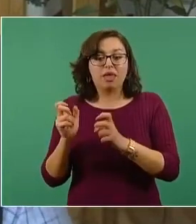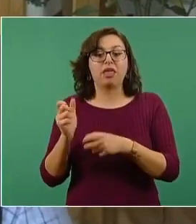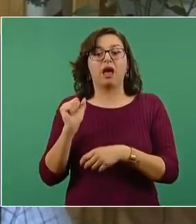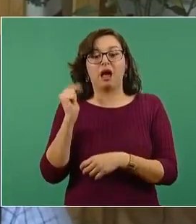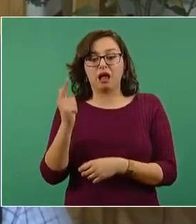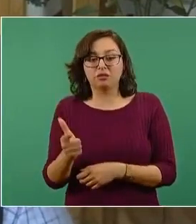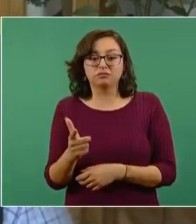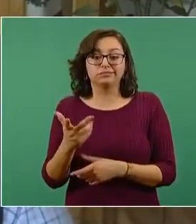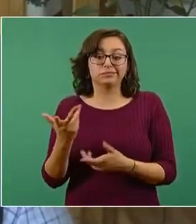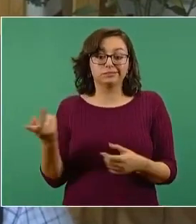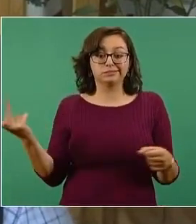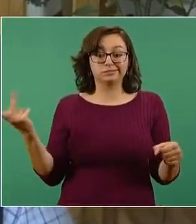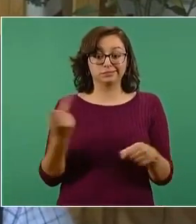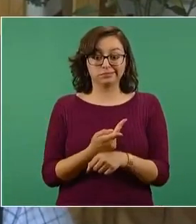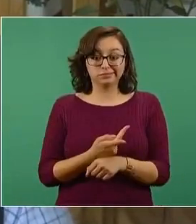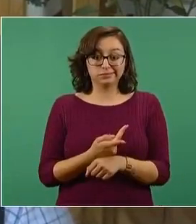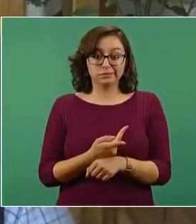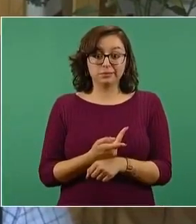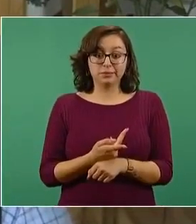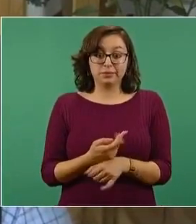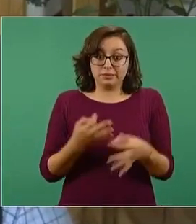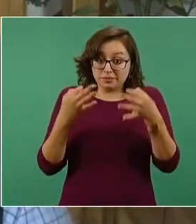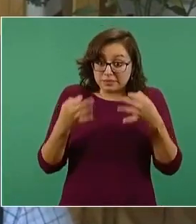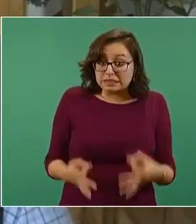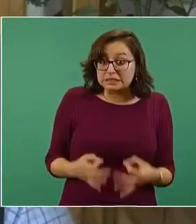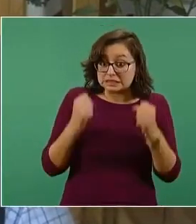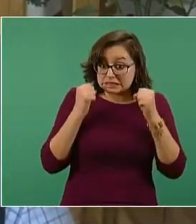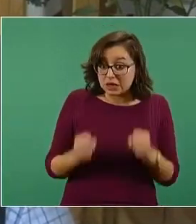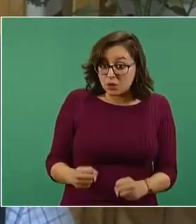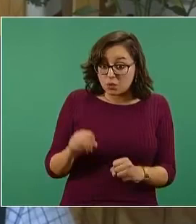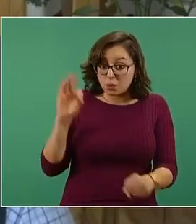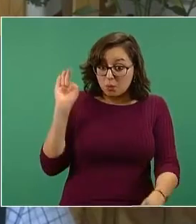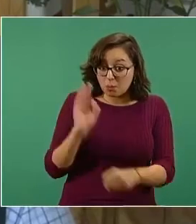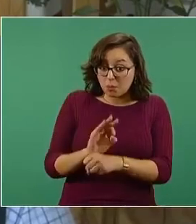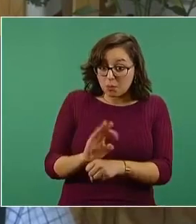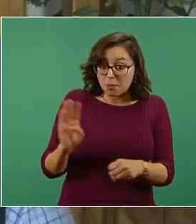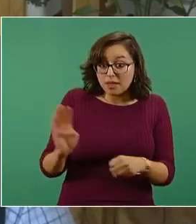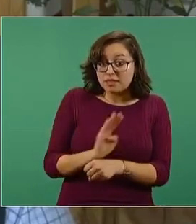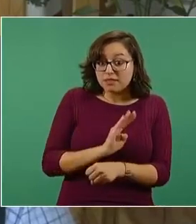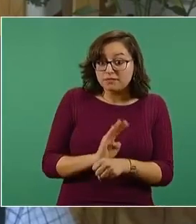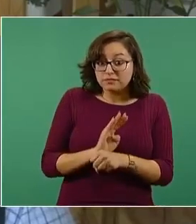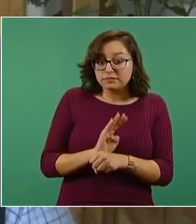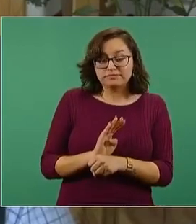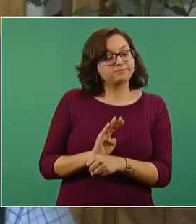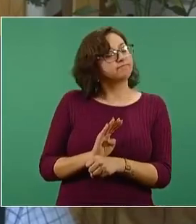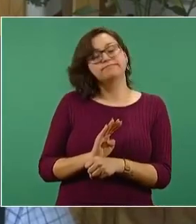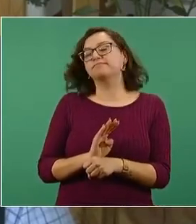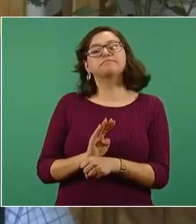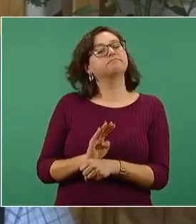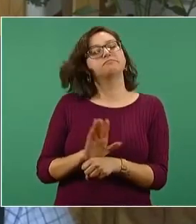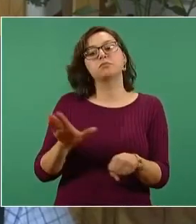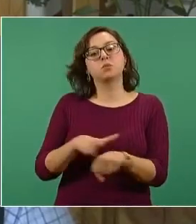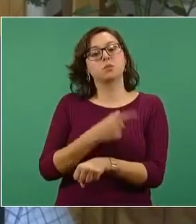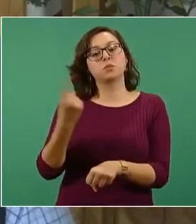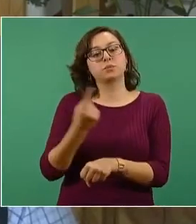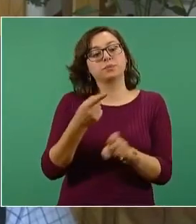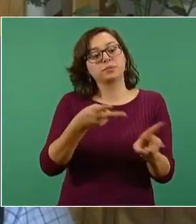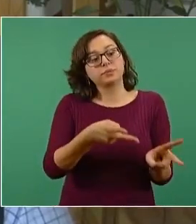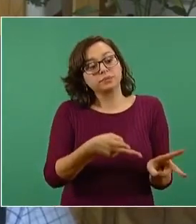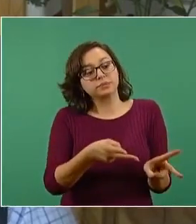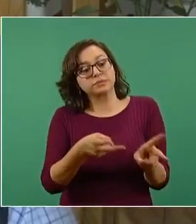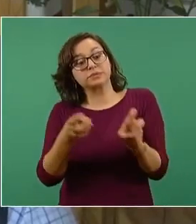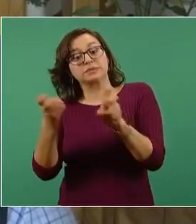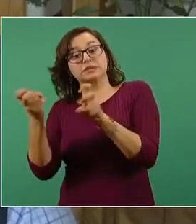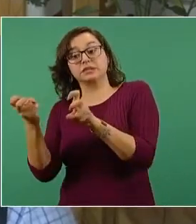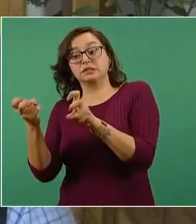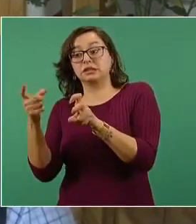esta vacuna no tiene tampoco la seguridad ni tiene todo el registro en su momento que se da de la misma red de